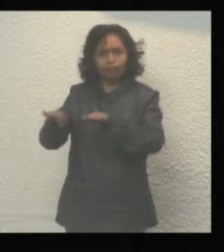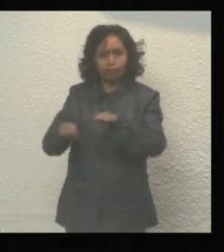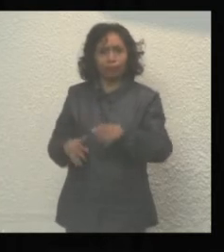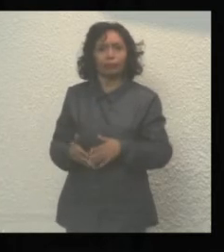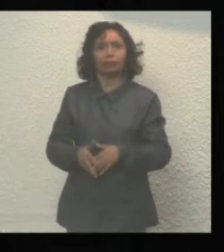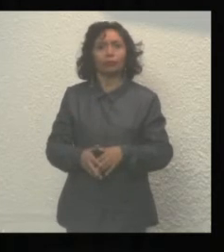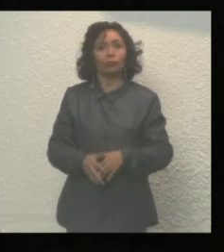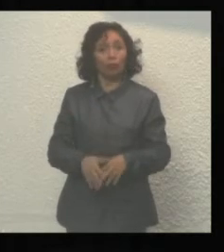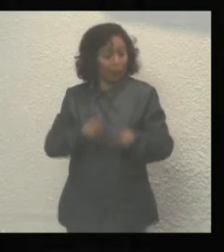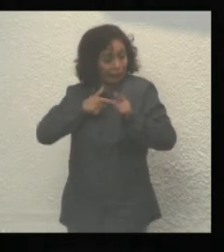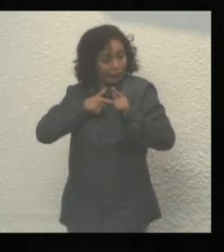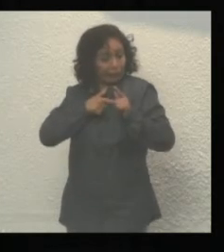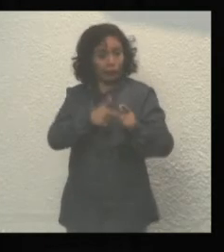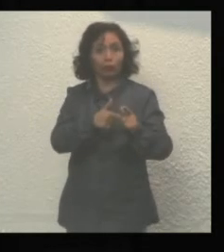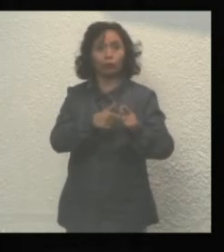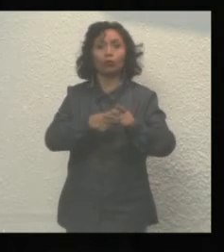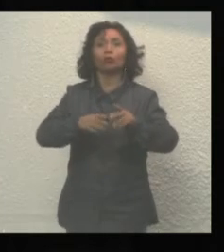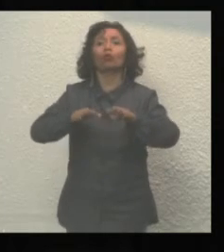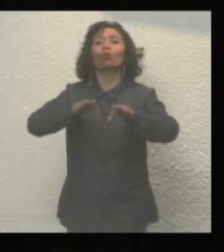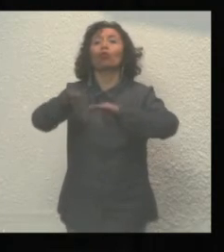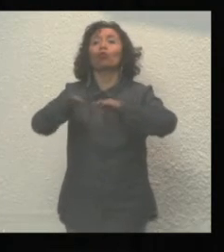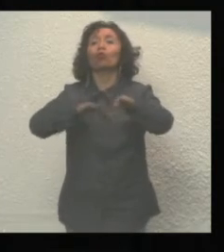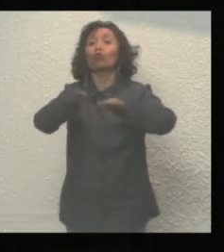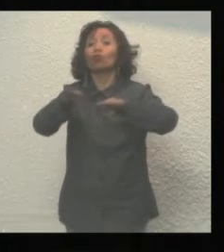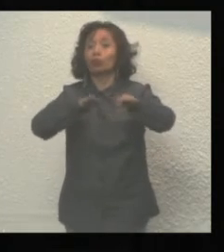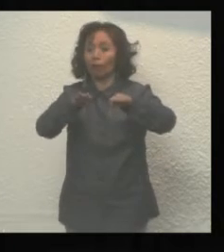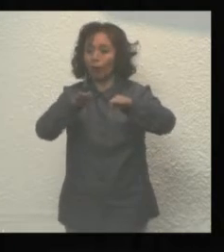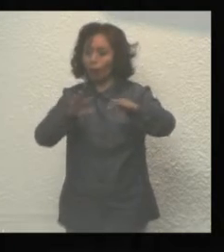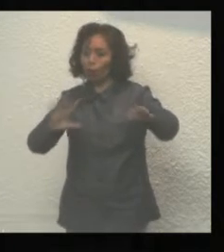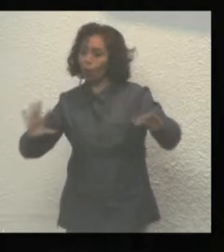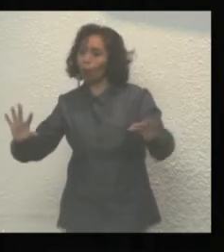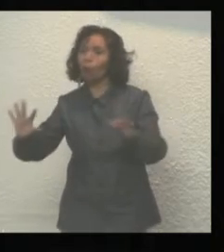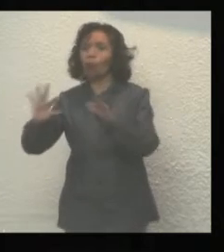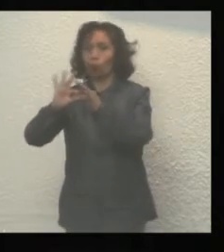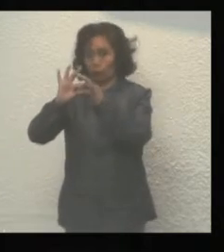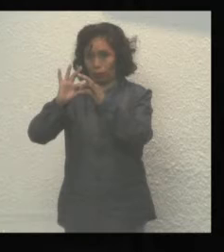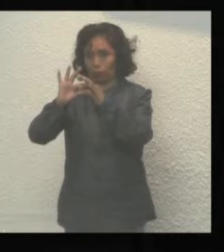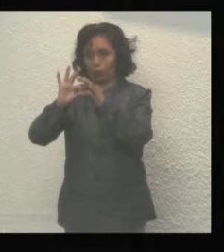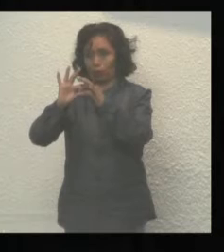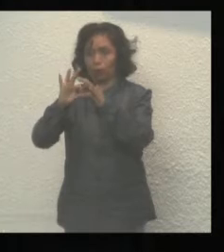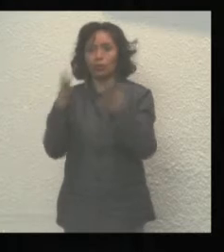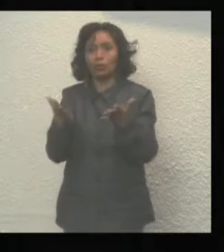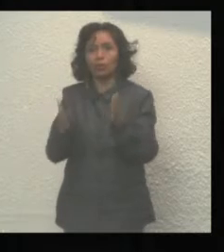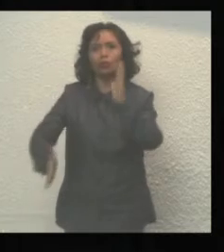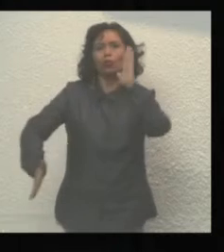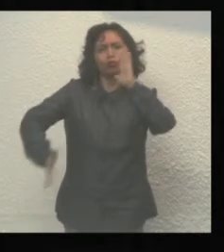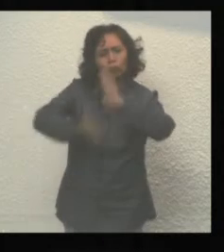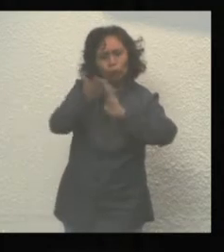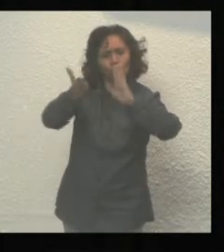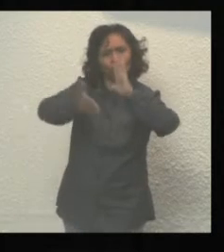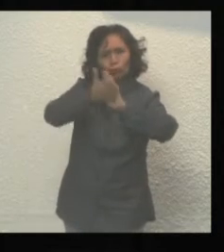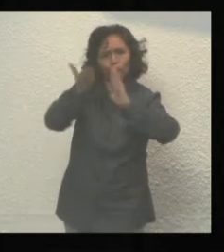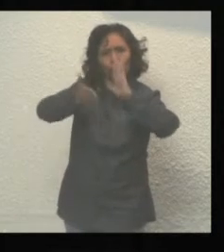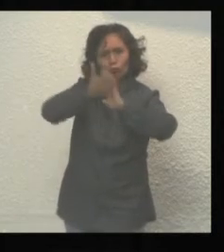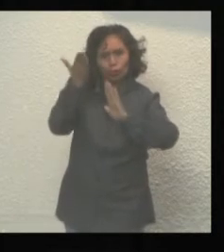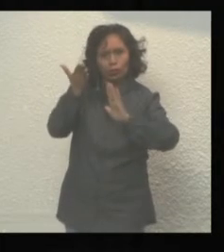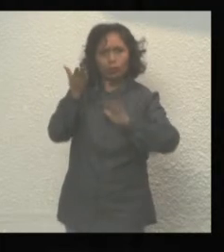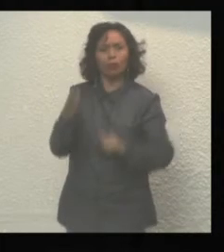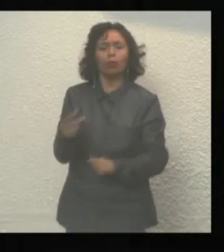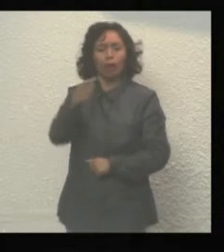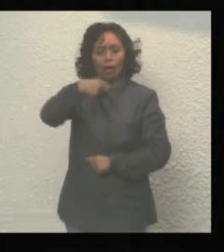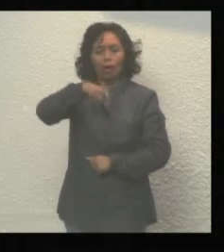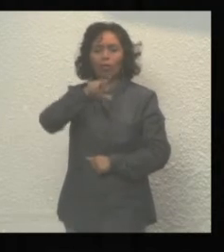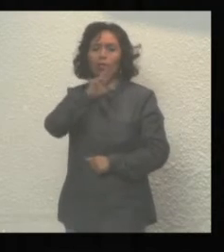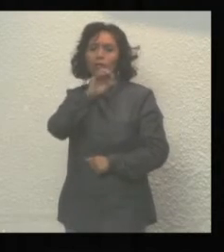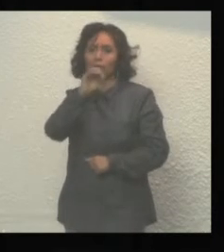Lo estamos haciendo a partir de un trabajo en conjunto que nos permita construir y contar con un Quintana